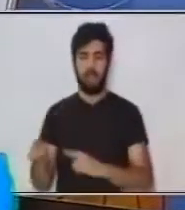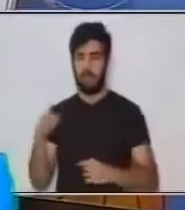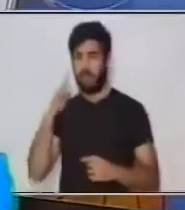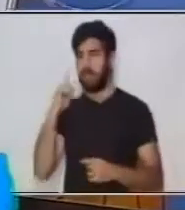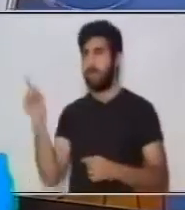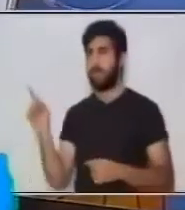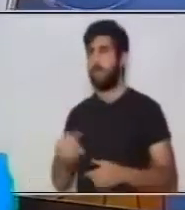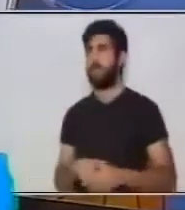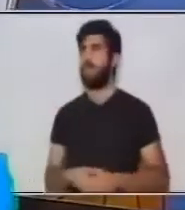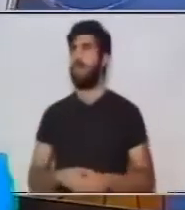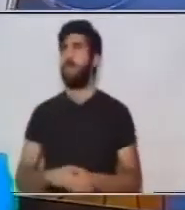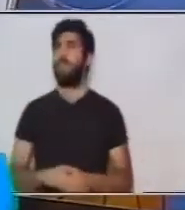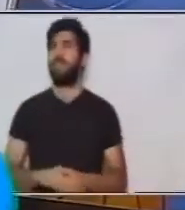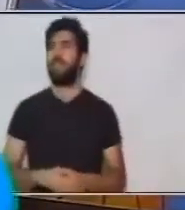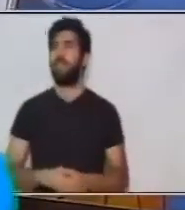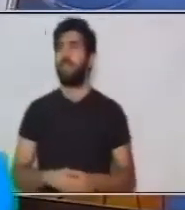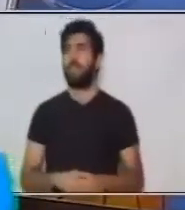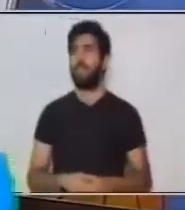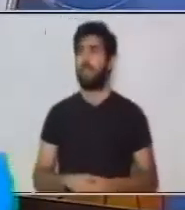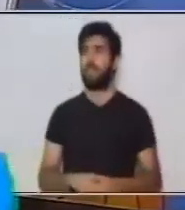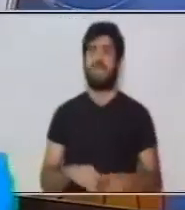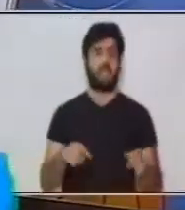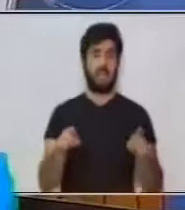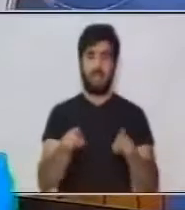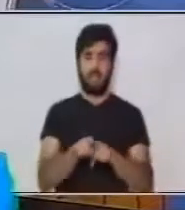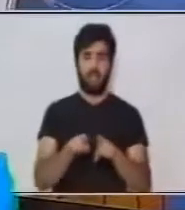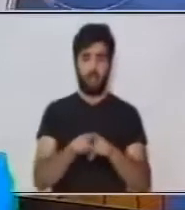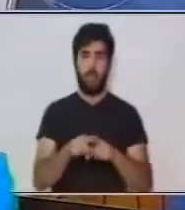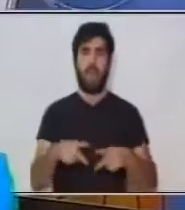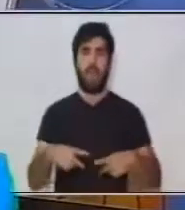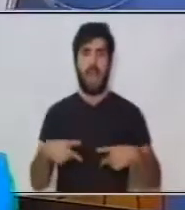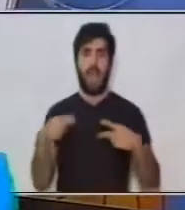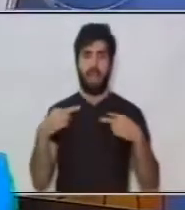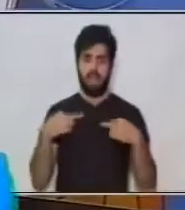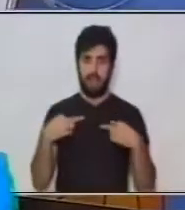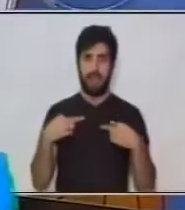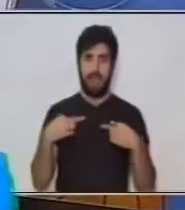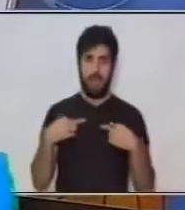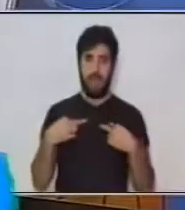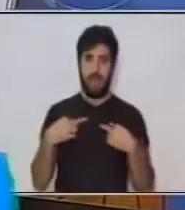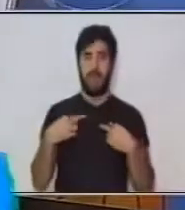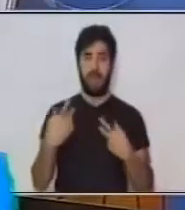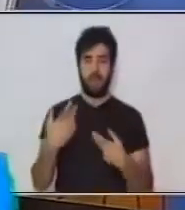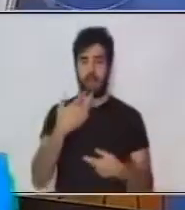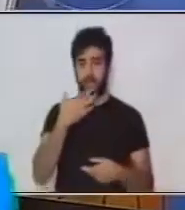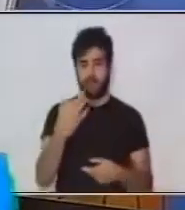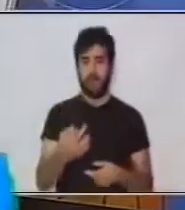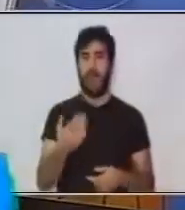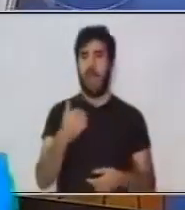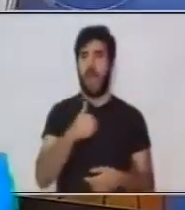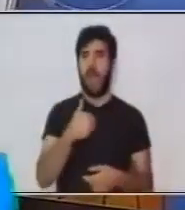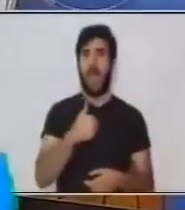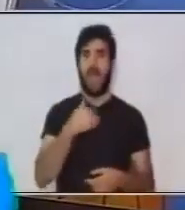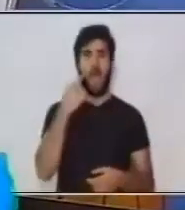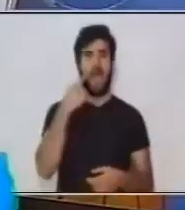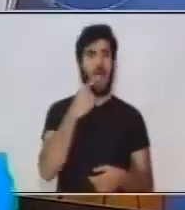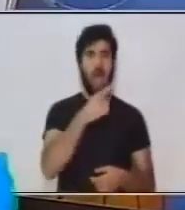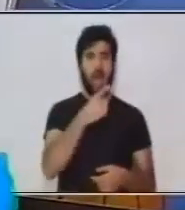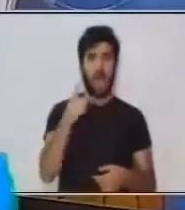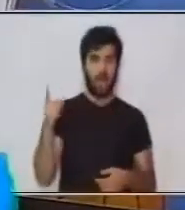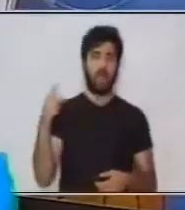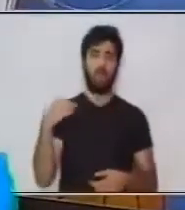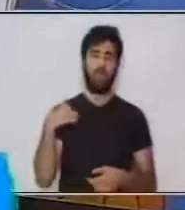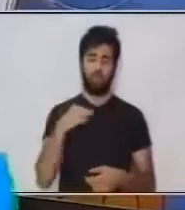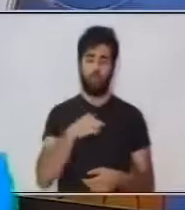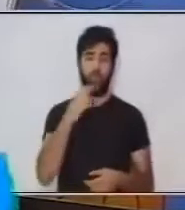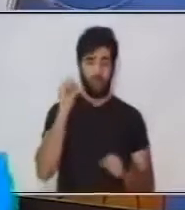Al igual que en la vida real, ¿verdad? Hay muchas líneas paralelas que posiblemente no hemos